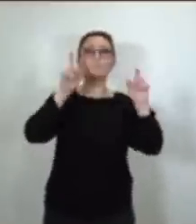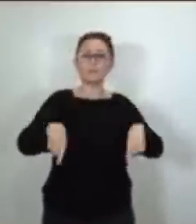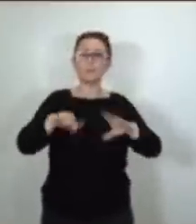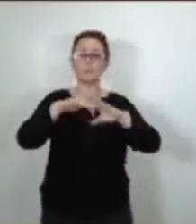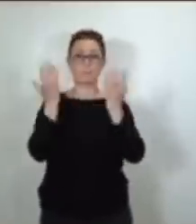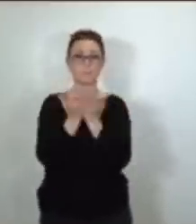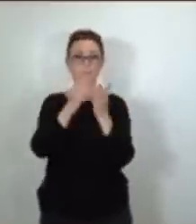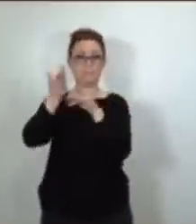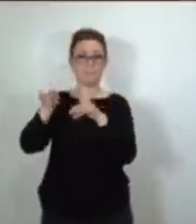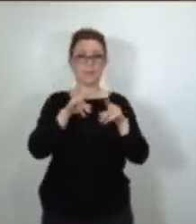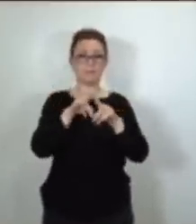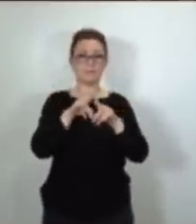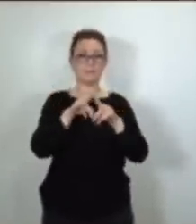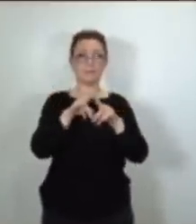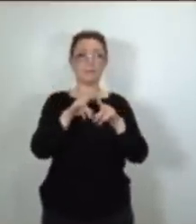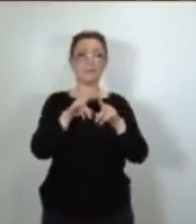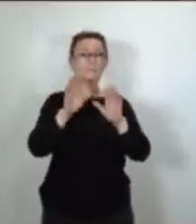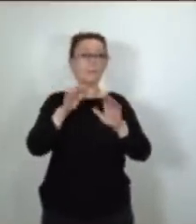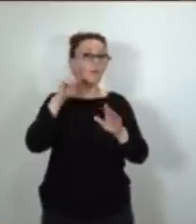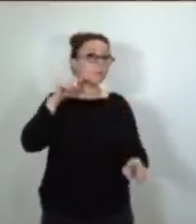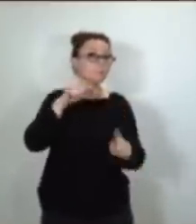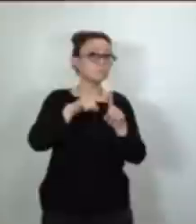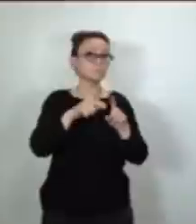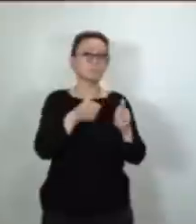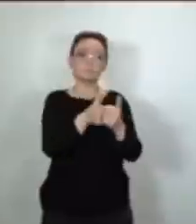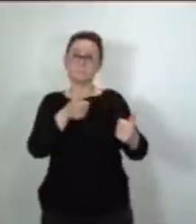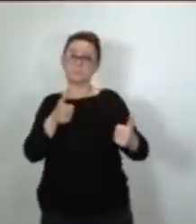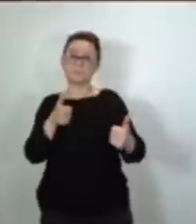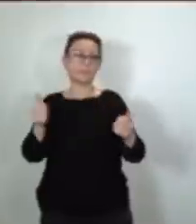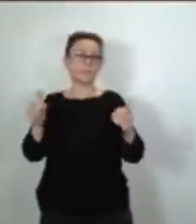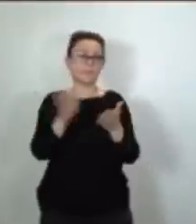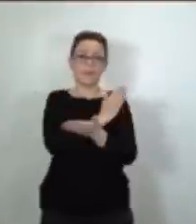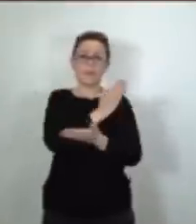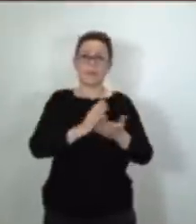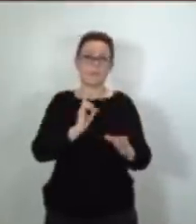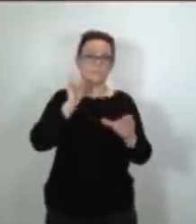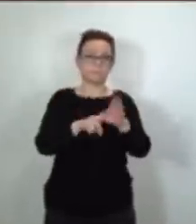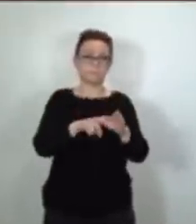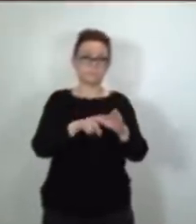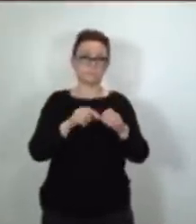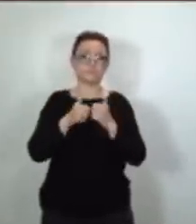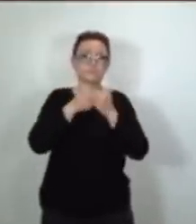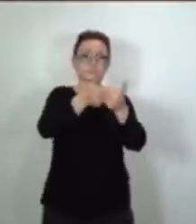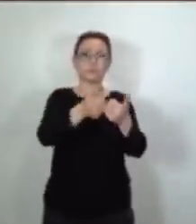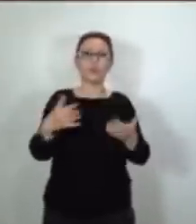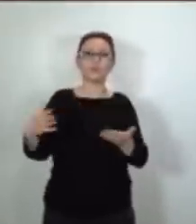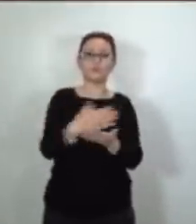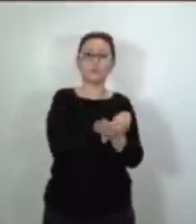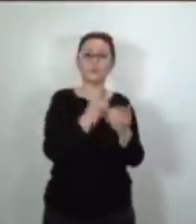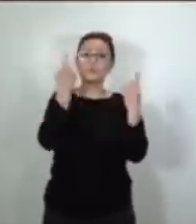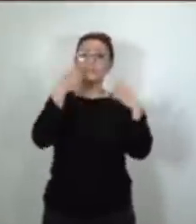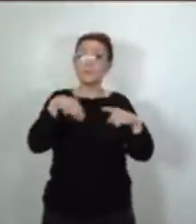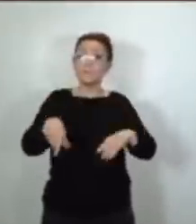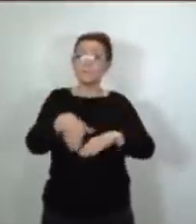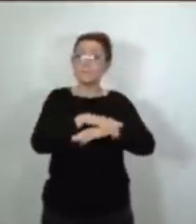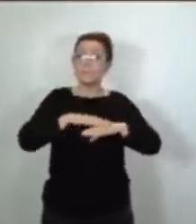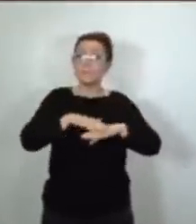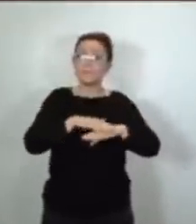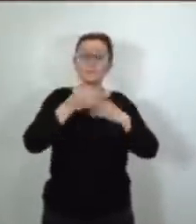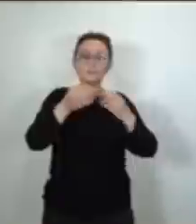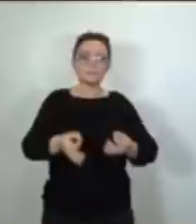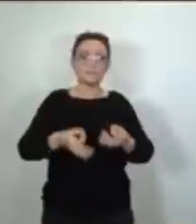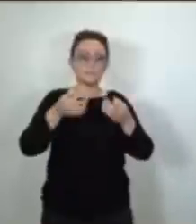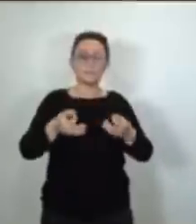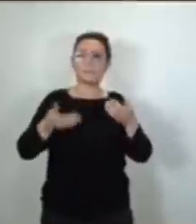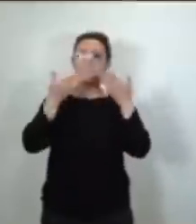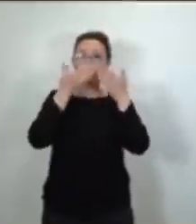dejar a nadie atrás. Saben, los compañeros y compañeras de la sociedad civil, que las puertas de este Ministerio siempre han estado